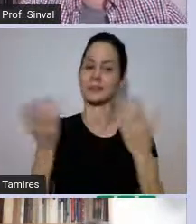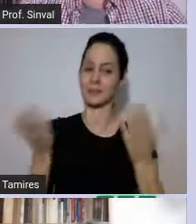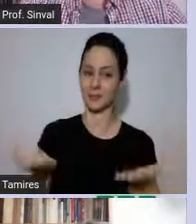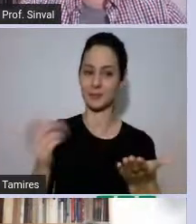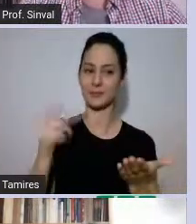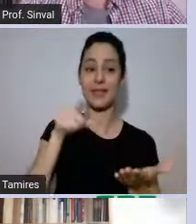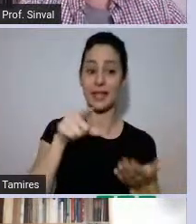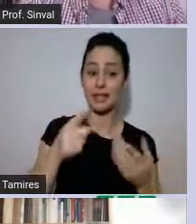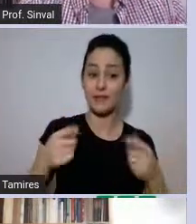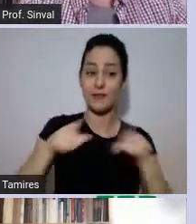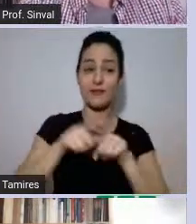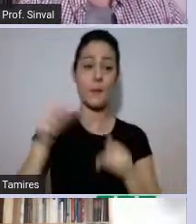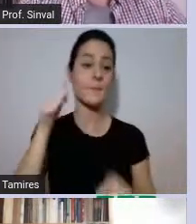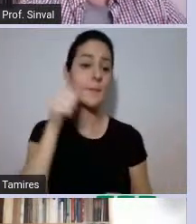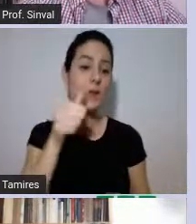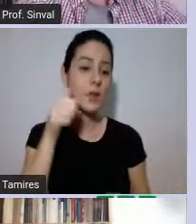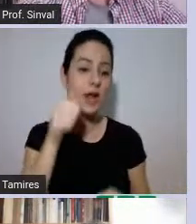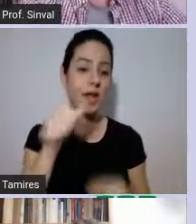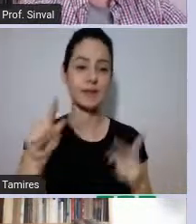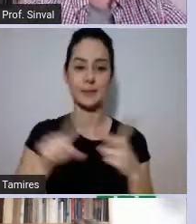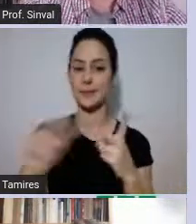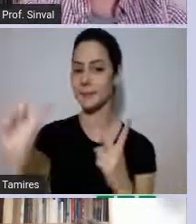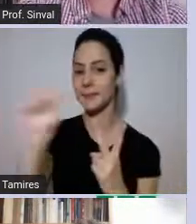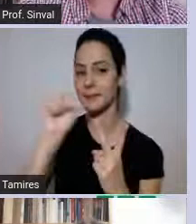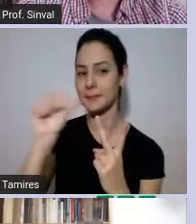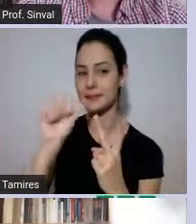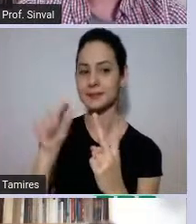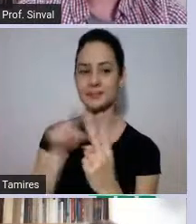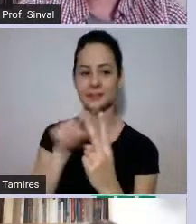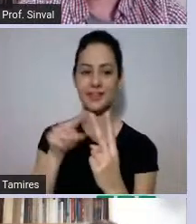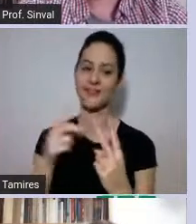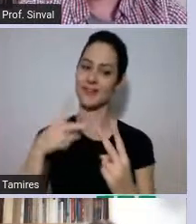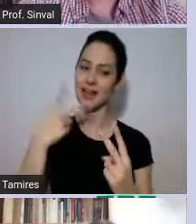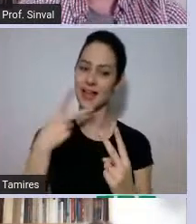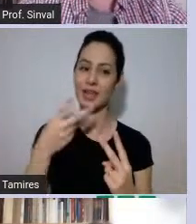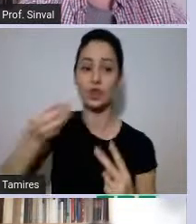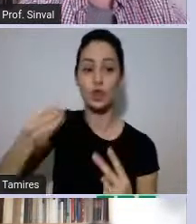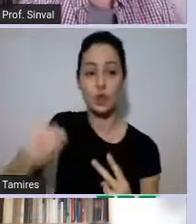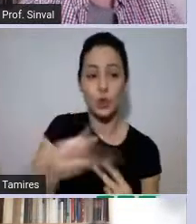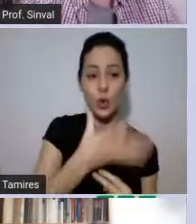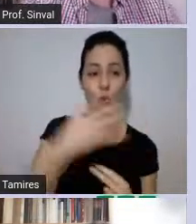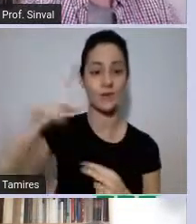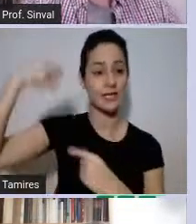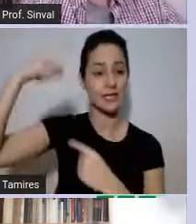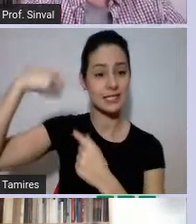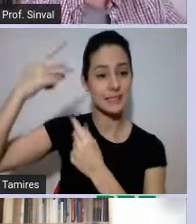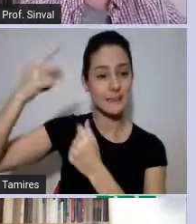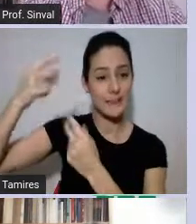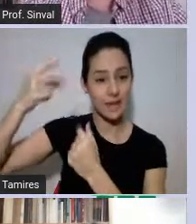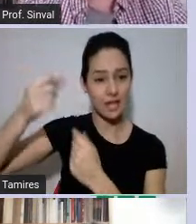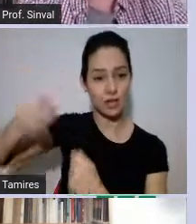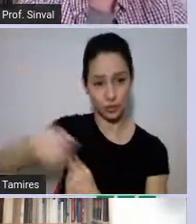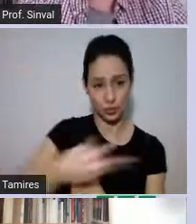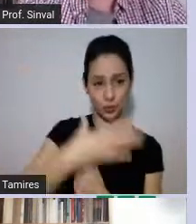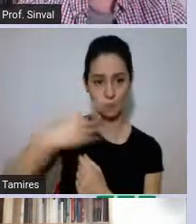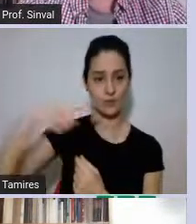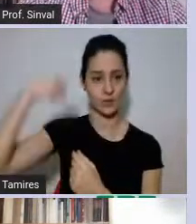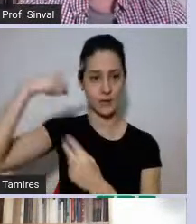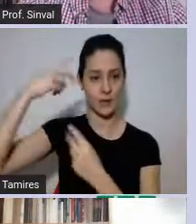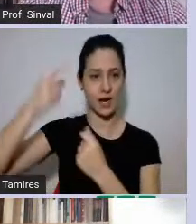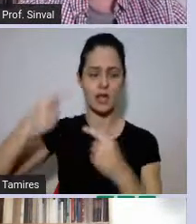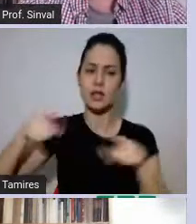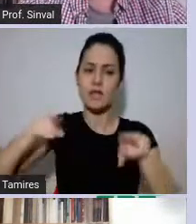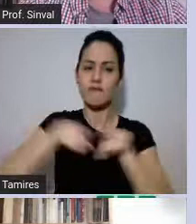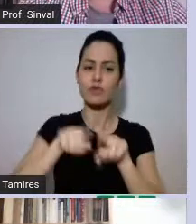Entonces, este vínculo de mujeres y pulque, ya cuando estamos hablando de la Nueva España, del virreinato de la Nueva España, no es un vínculo